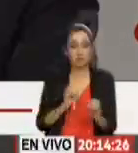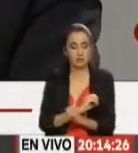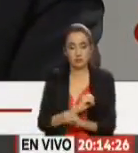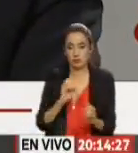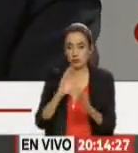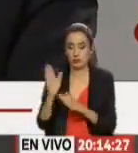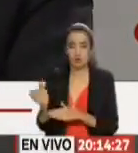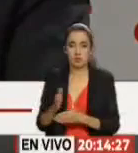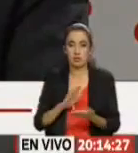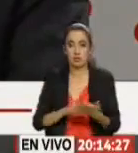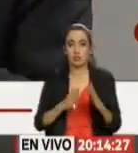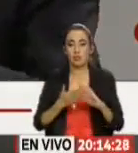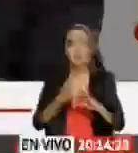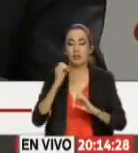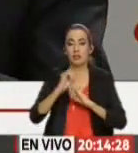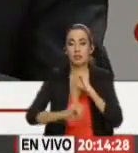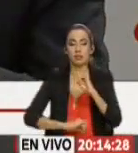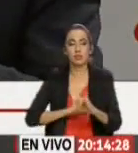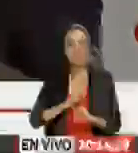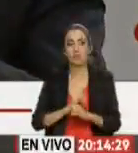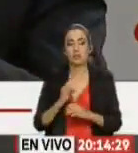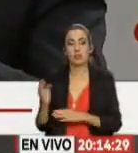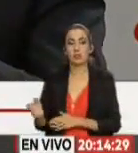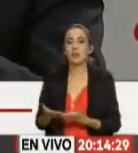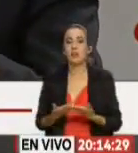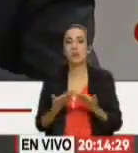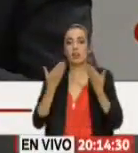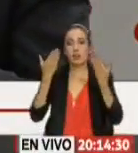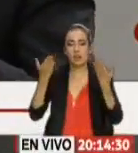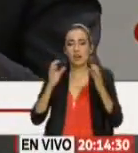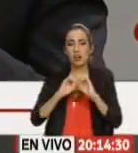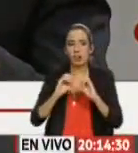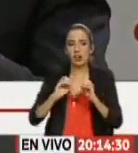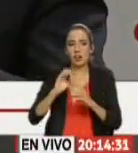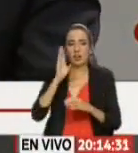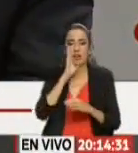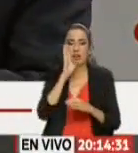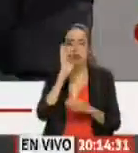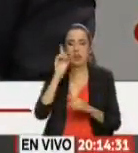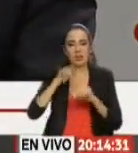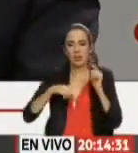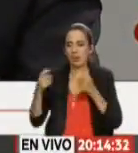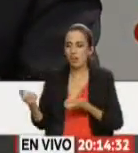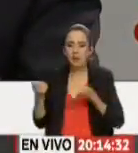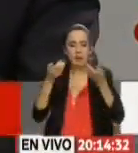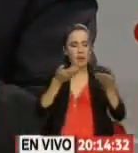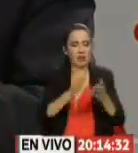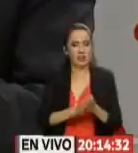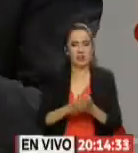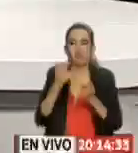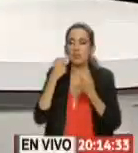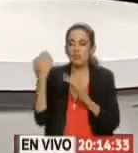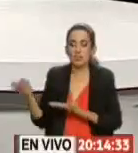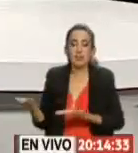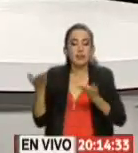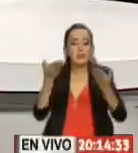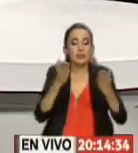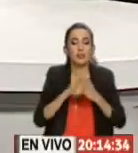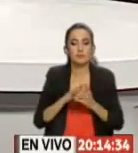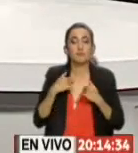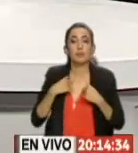la comunidad internacional. En resumen, Nicolás Maduro no quiere entregar el poder, está aferrado al poder y,